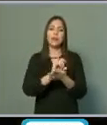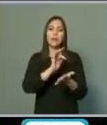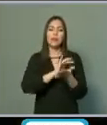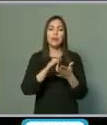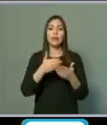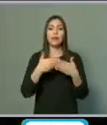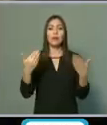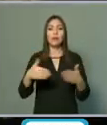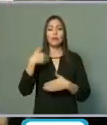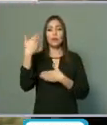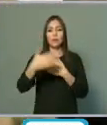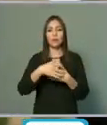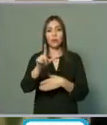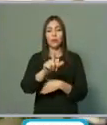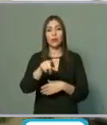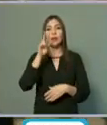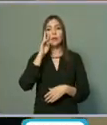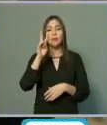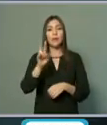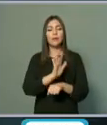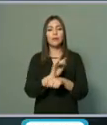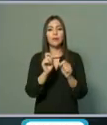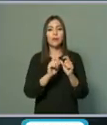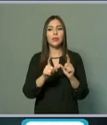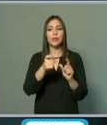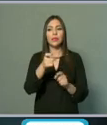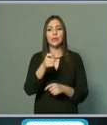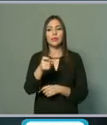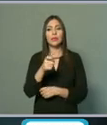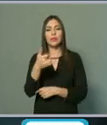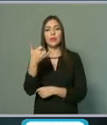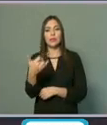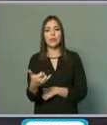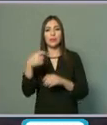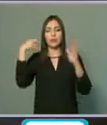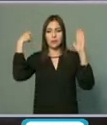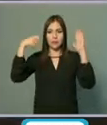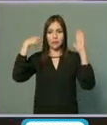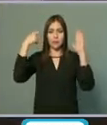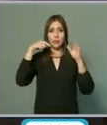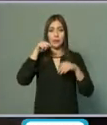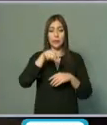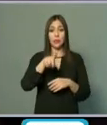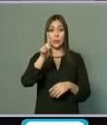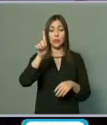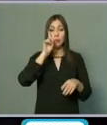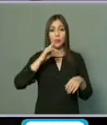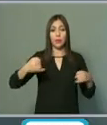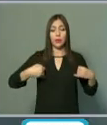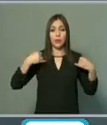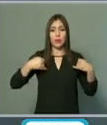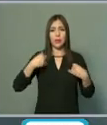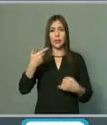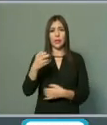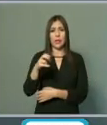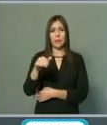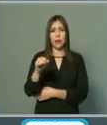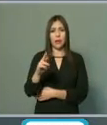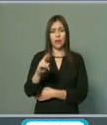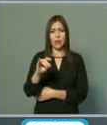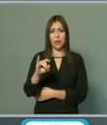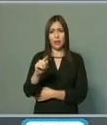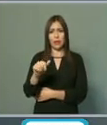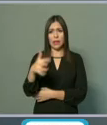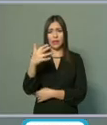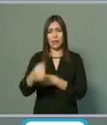te pierdas la proyección de la cinta XXY de la directora Lucía Puenzo, en la que una adolescente hermafrodita de 15 años esconde